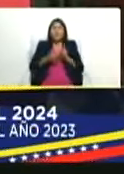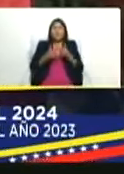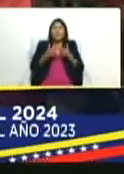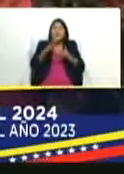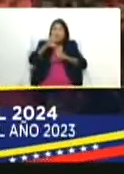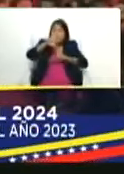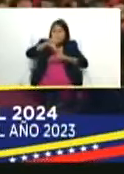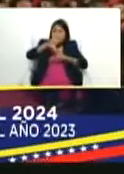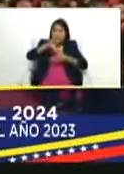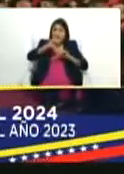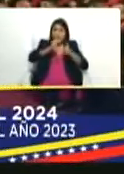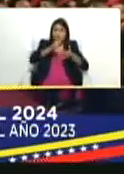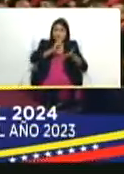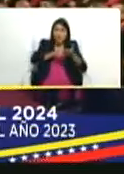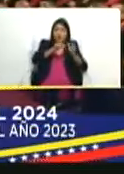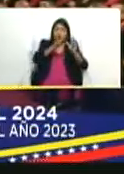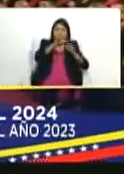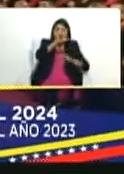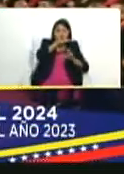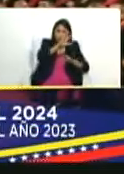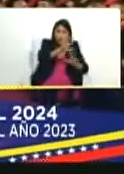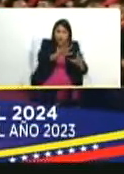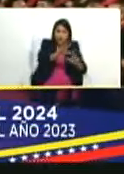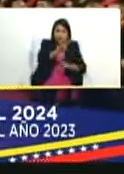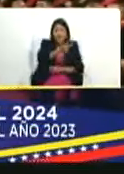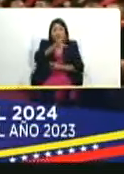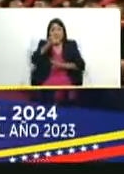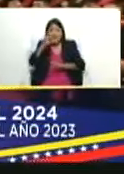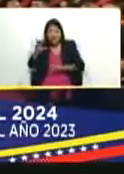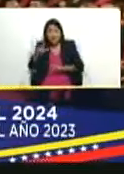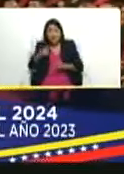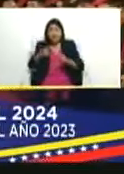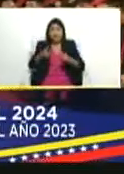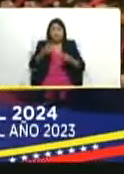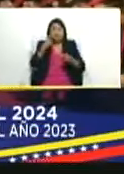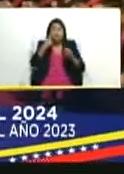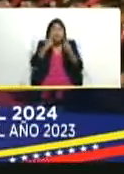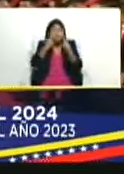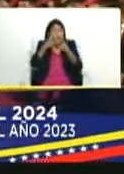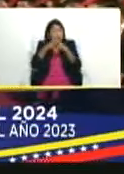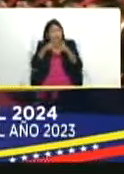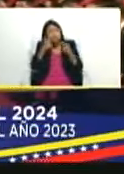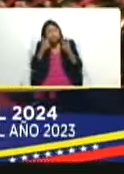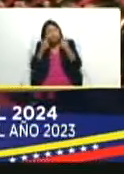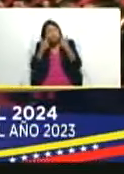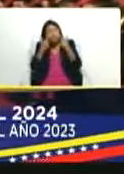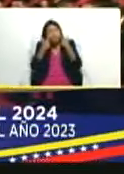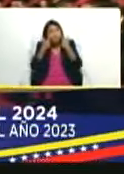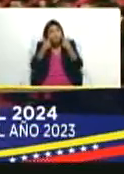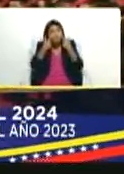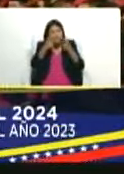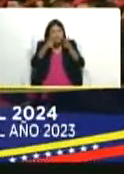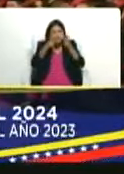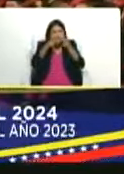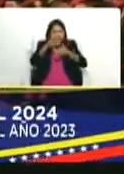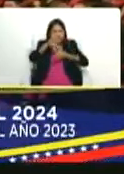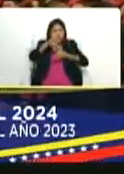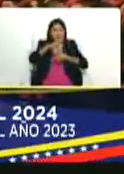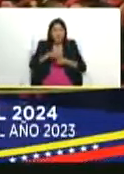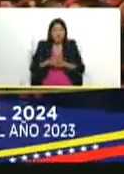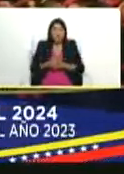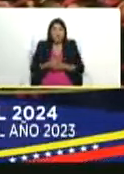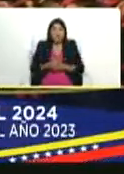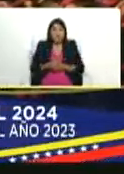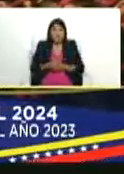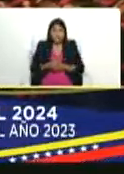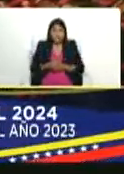de 1823, ha sido una prioridad en la agenda de la política exterior y de la seguridad de